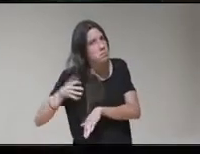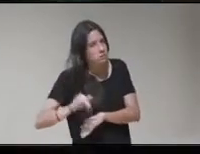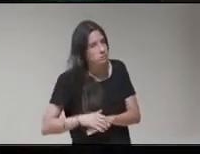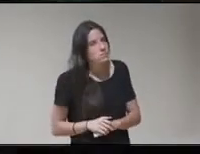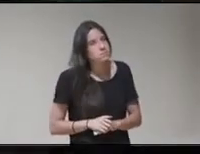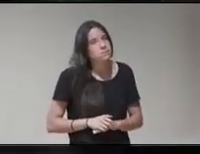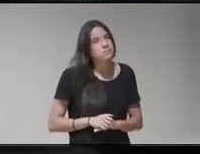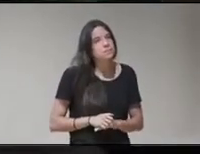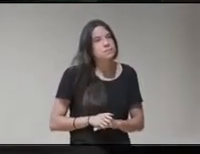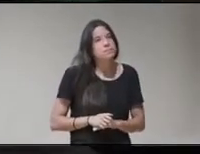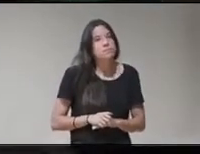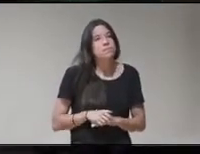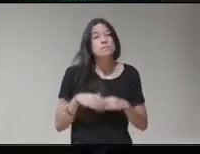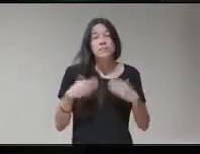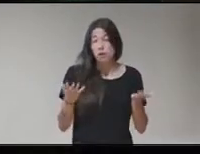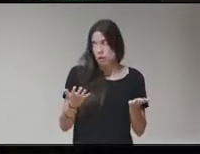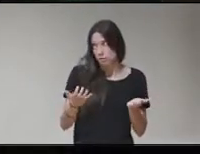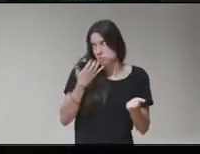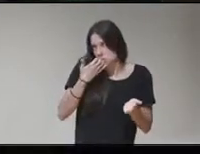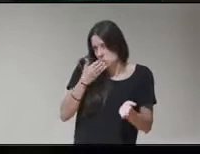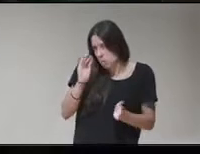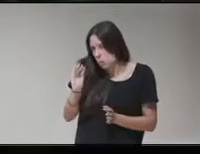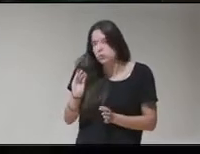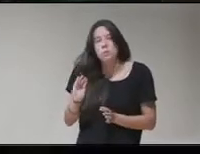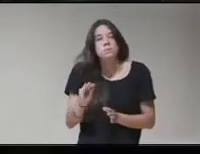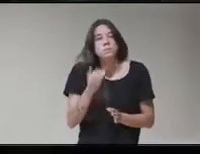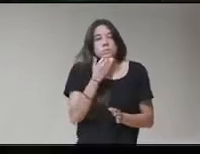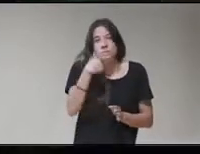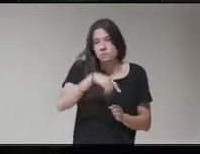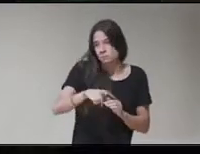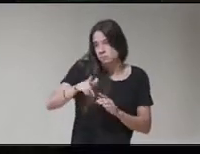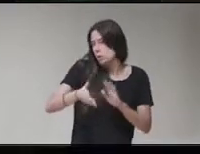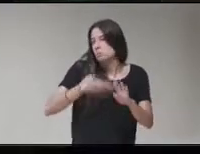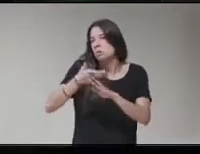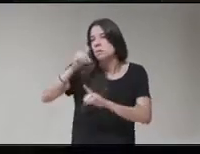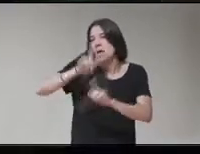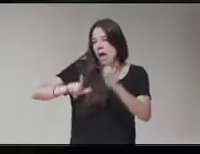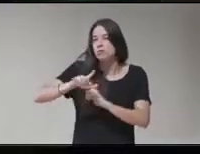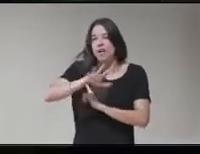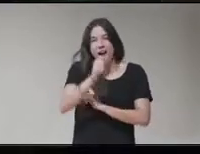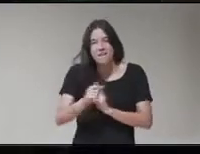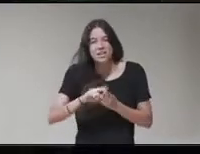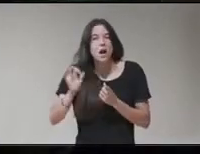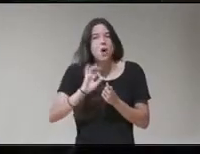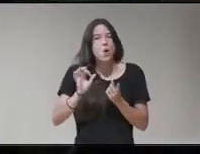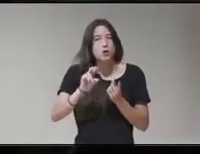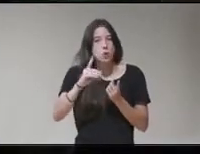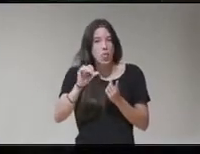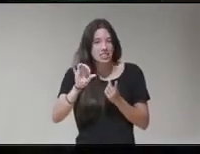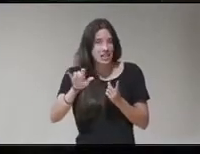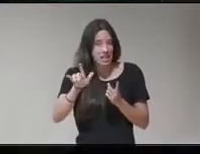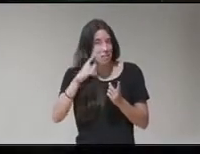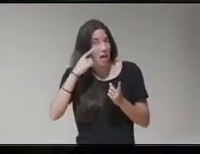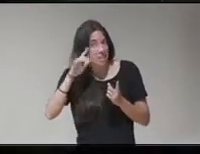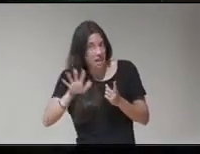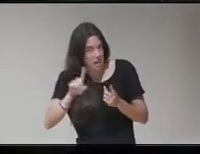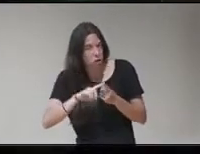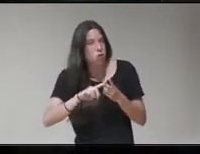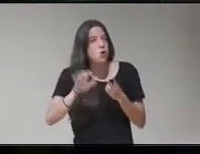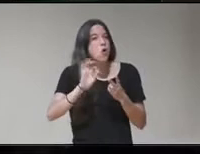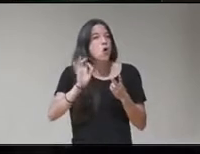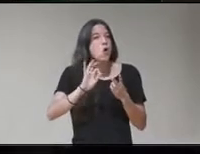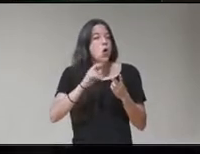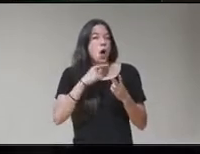si nosotros viajamos a sudeste asiático, viajamos a África, viajamos a Sudamérica,